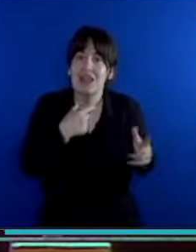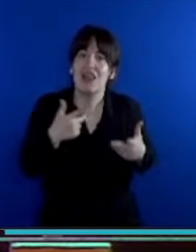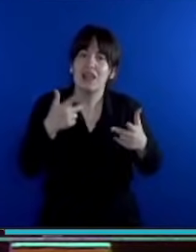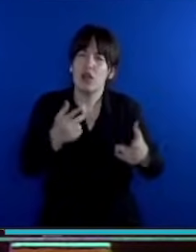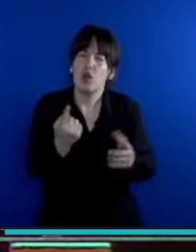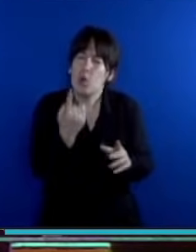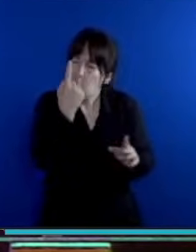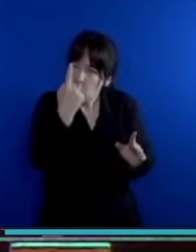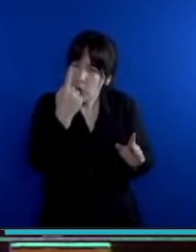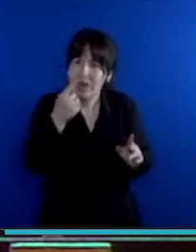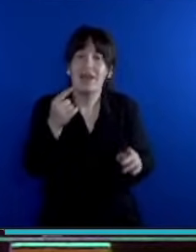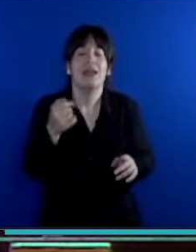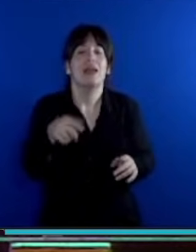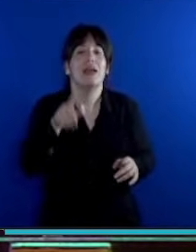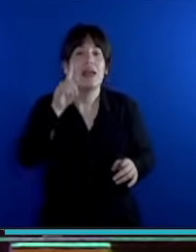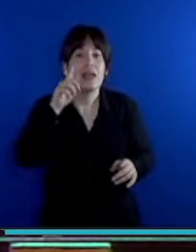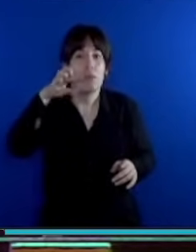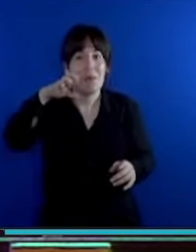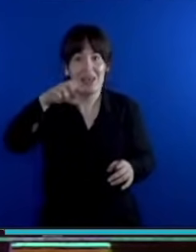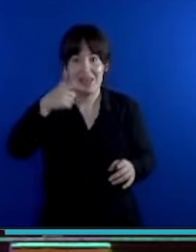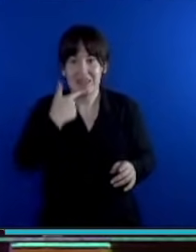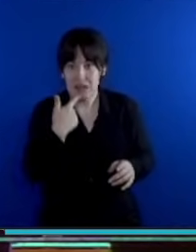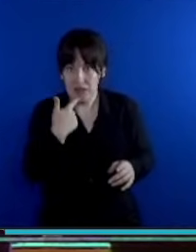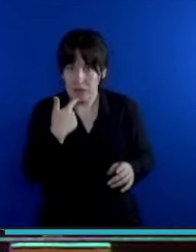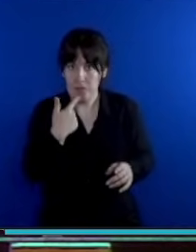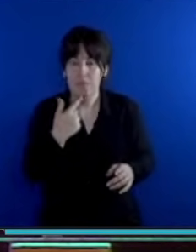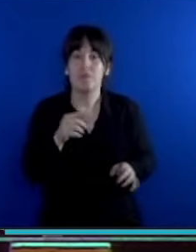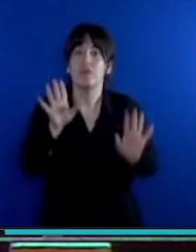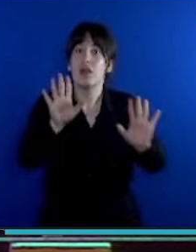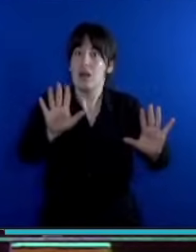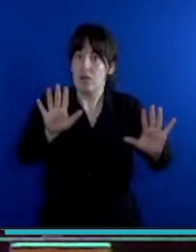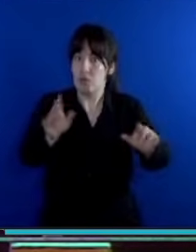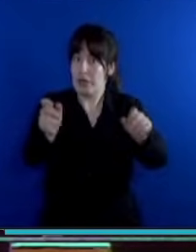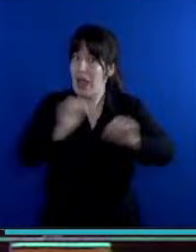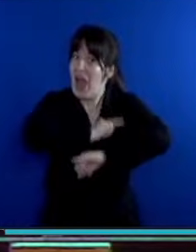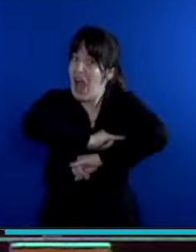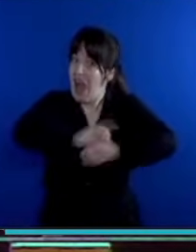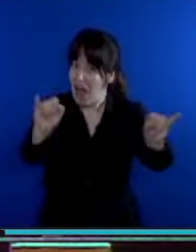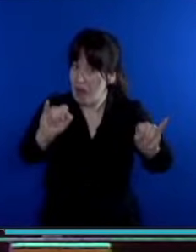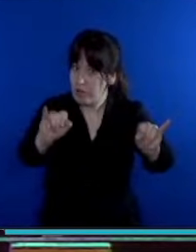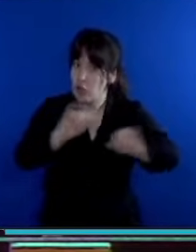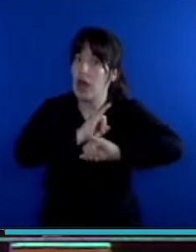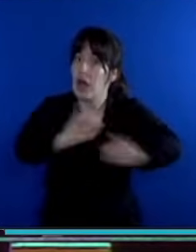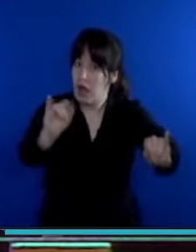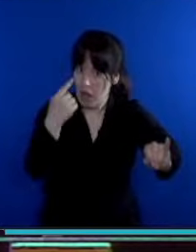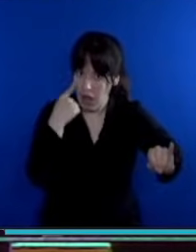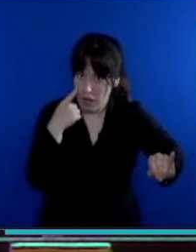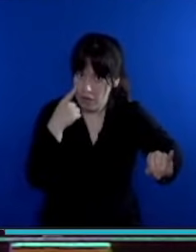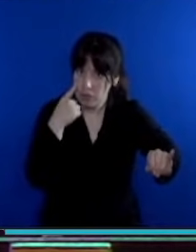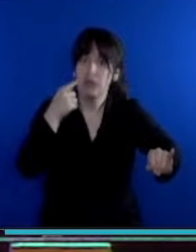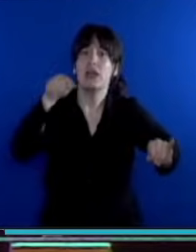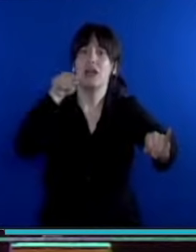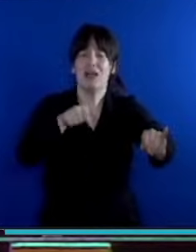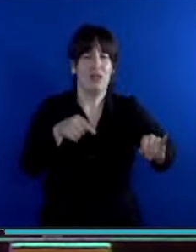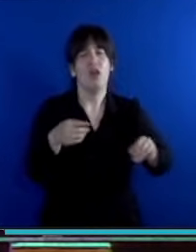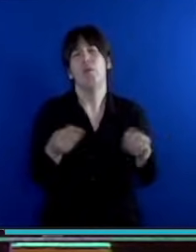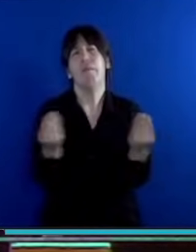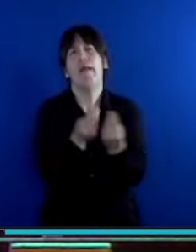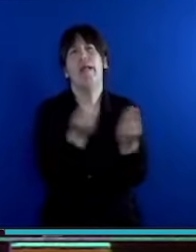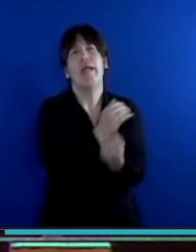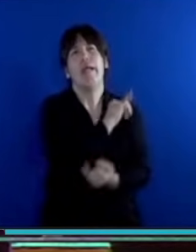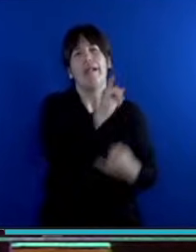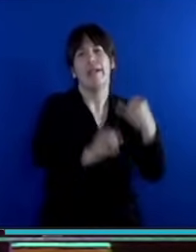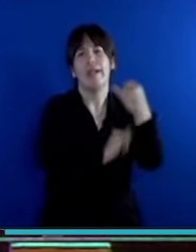un segundo al IPS. Al IPS porque alerto que aquí muchos han hablado de